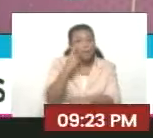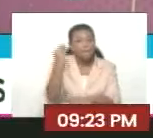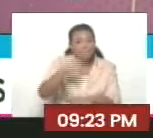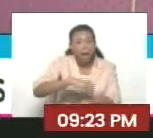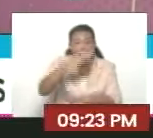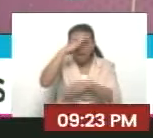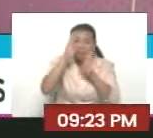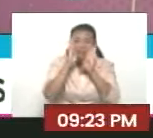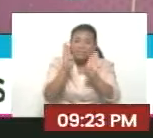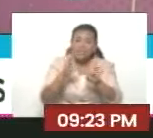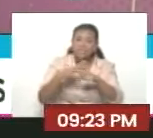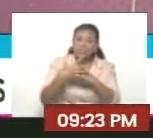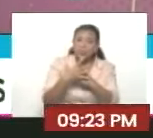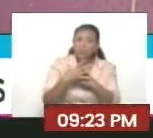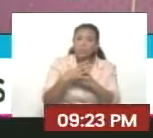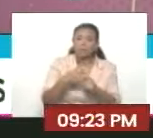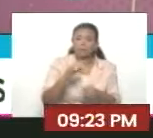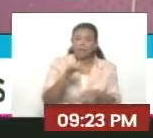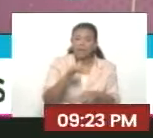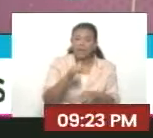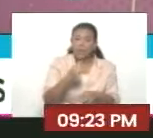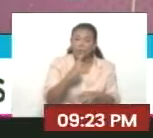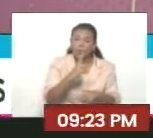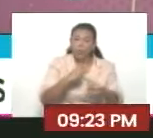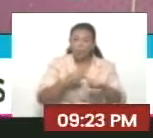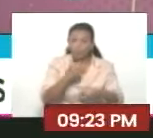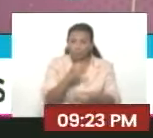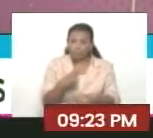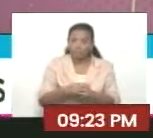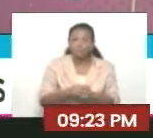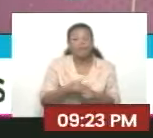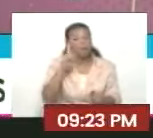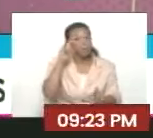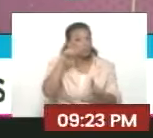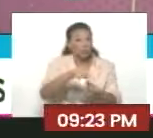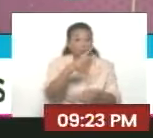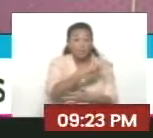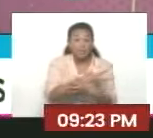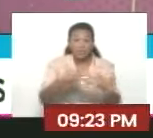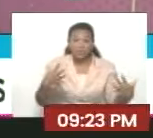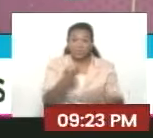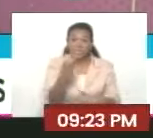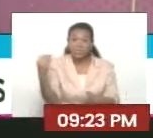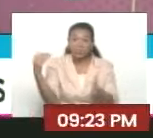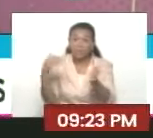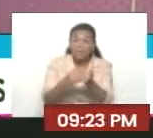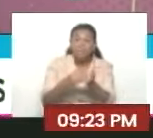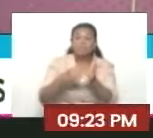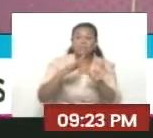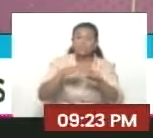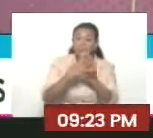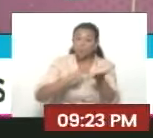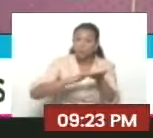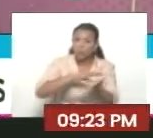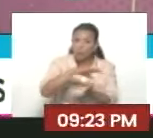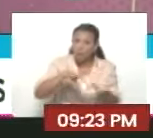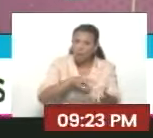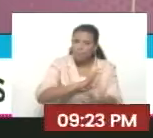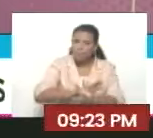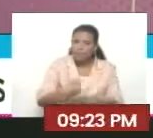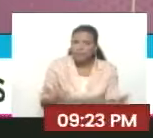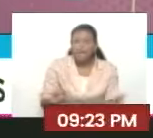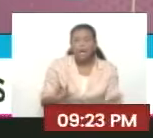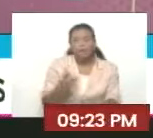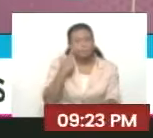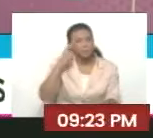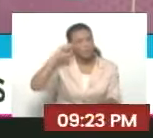van atendiendo estos casos que llegan a través de esta plataforma. Y hablando justamente de este hito número 2.500.000, voy a hablarles un poquito de este caso. Usted